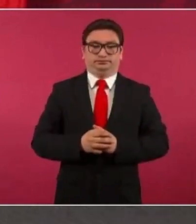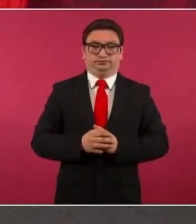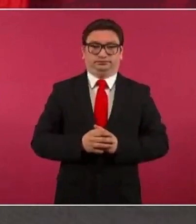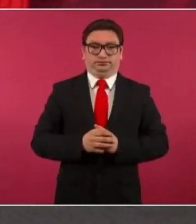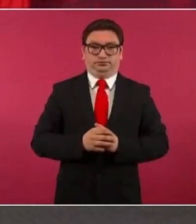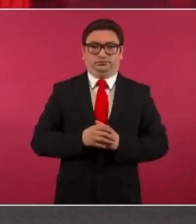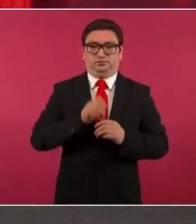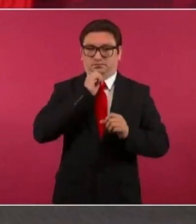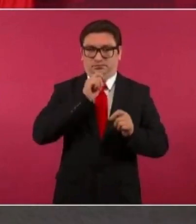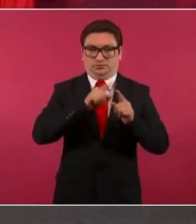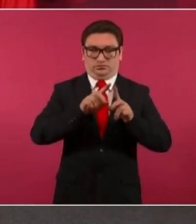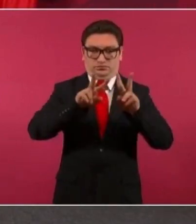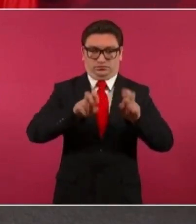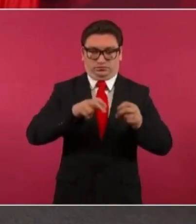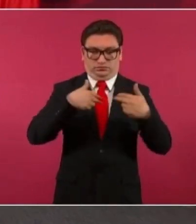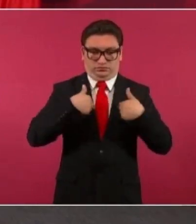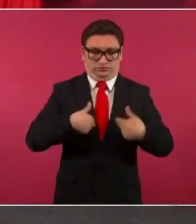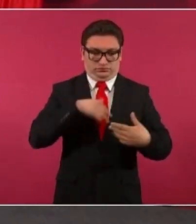humanística.